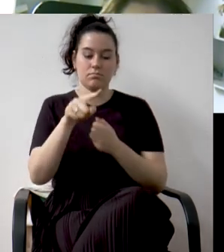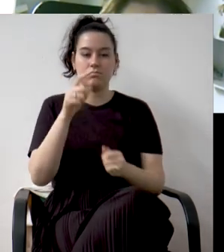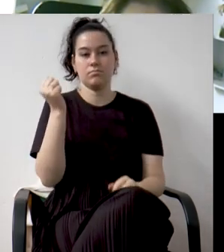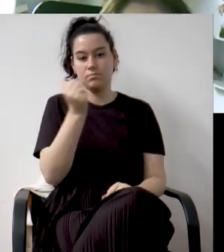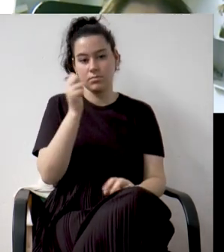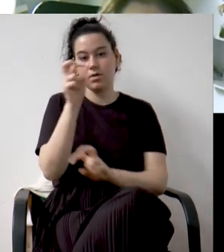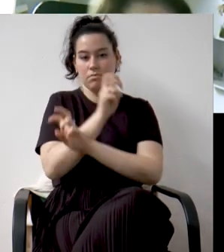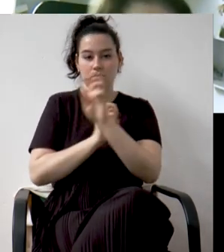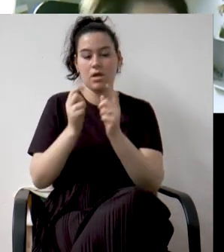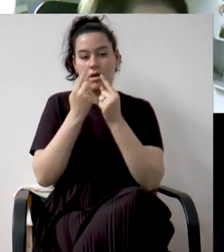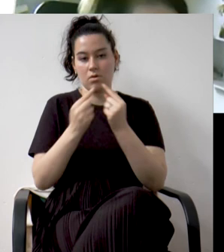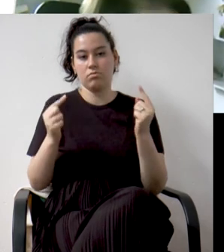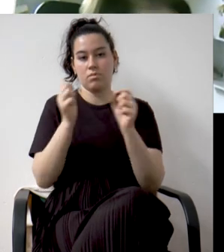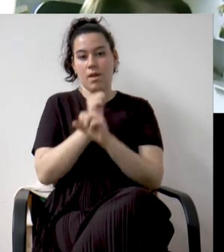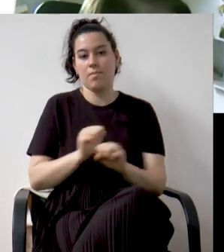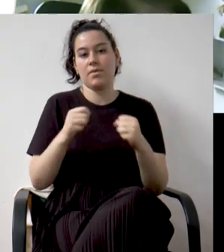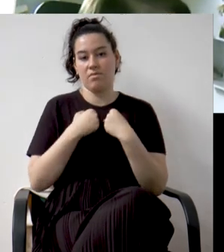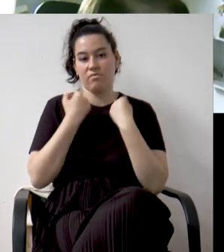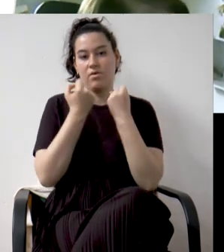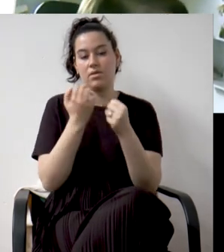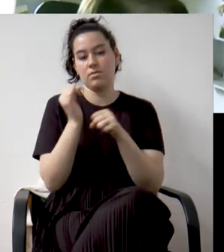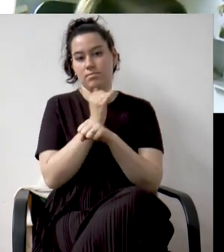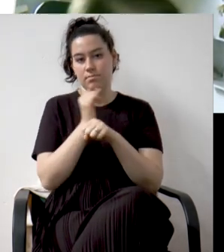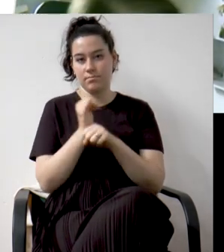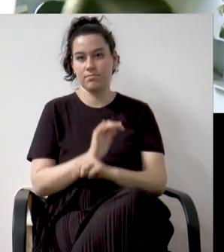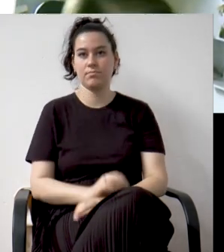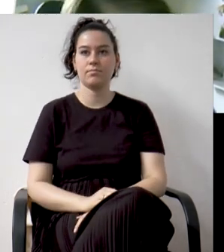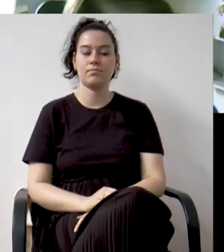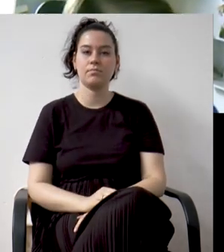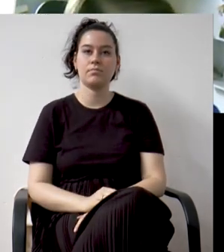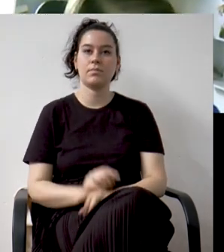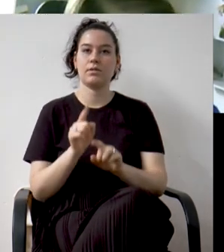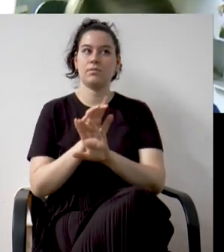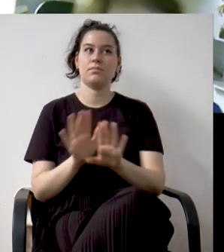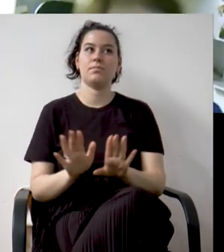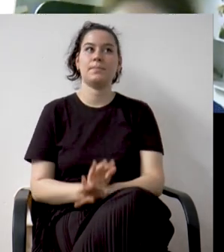de recursos para consolidar algunas estructuras específicas. Era eso.